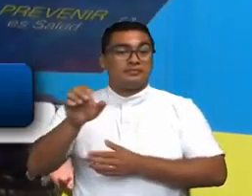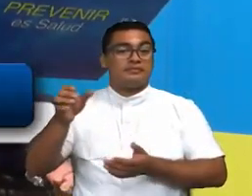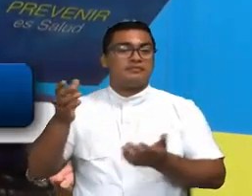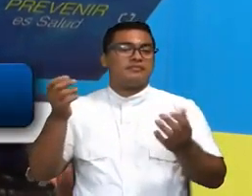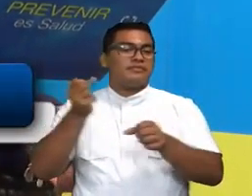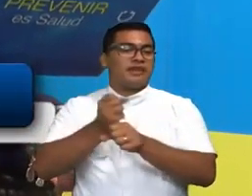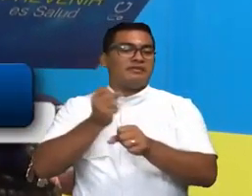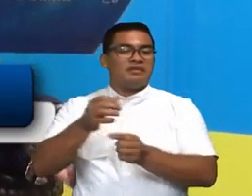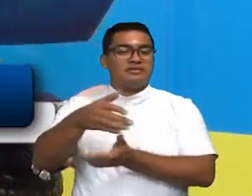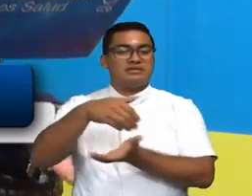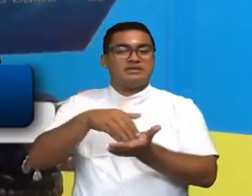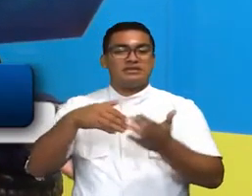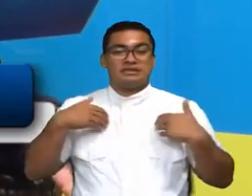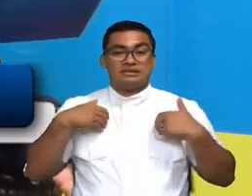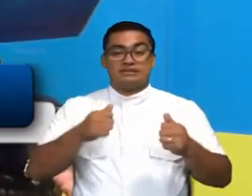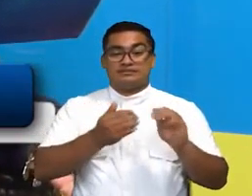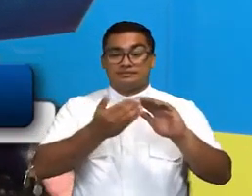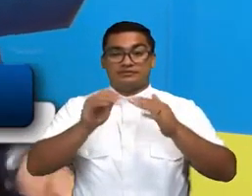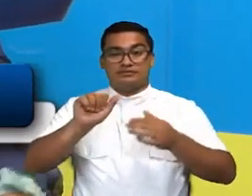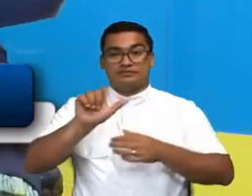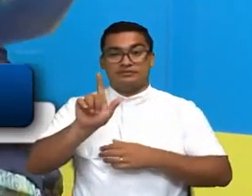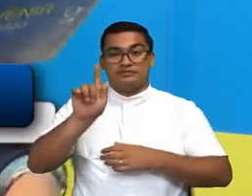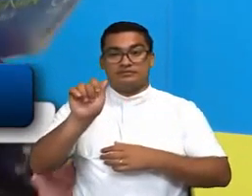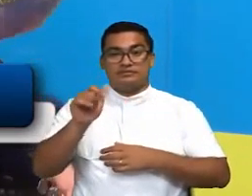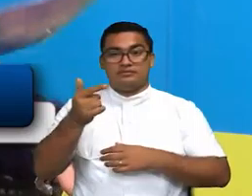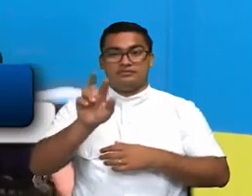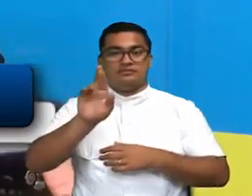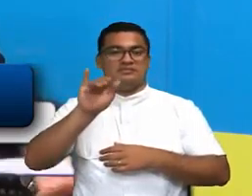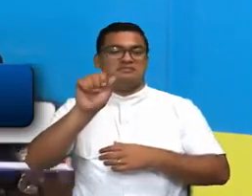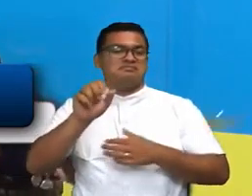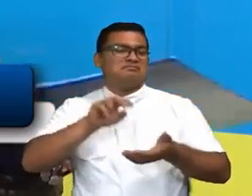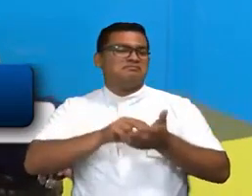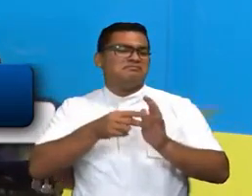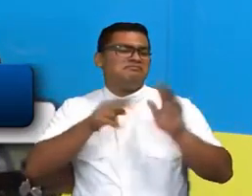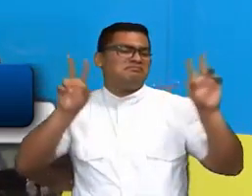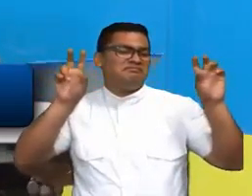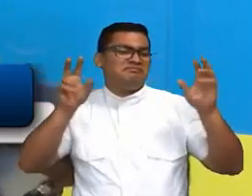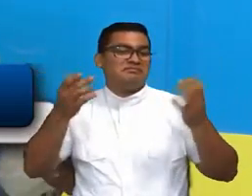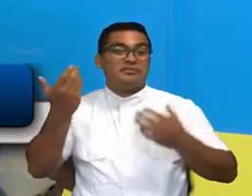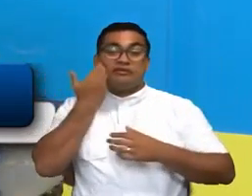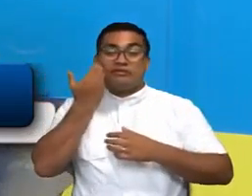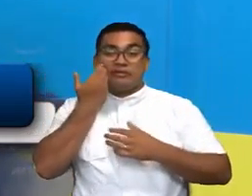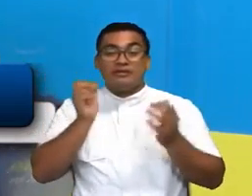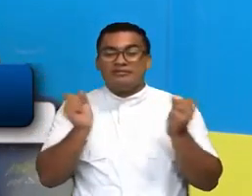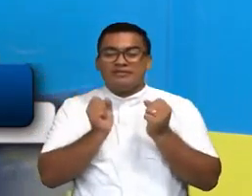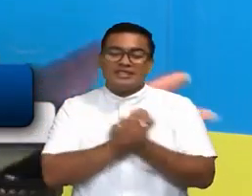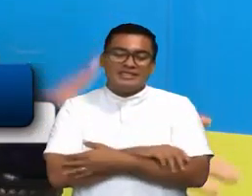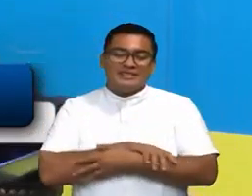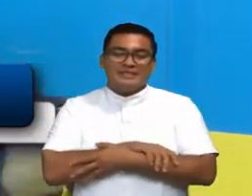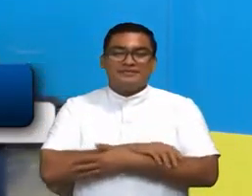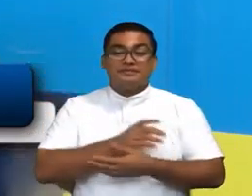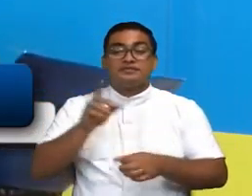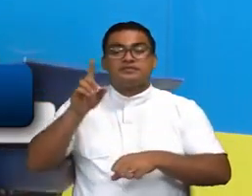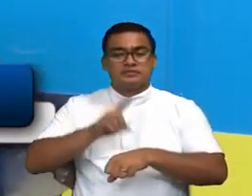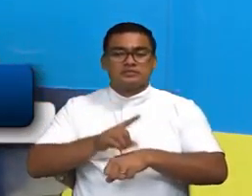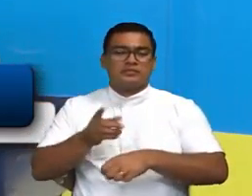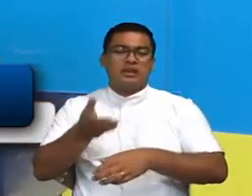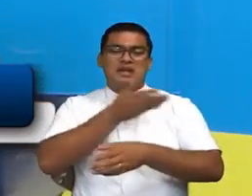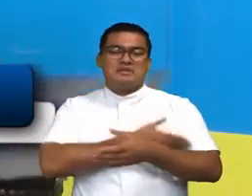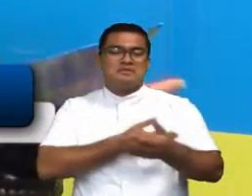las enfermedades que son más frecuentes en esta época del año, pues están asociadas con el frío. El doctor nos comentaba que